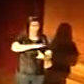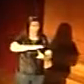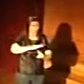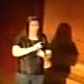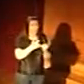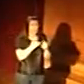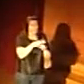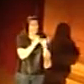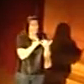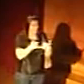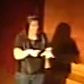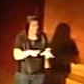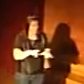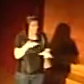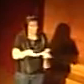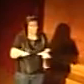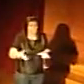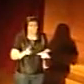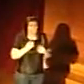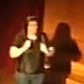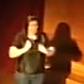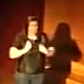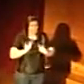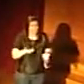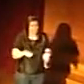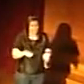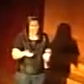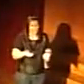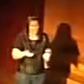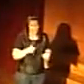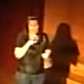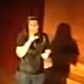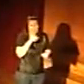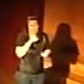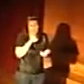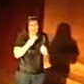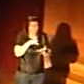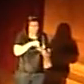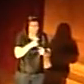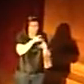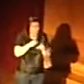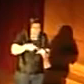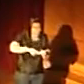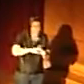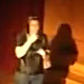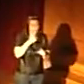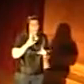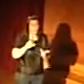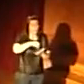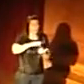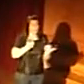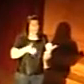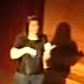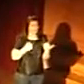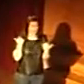importantes para la identificación y la vida de la propia de la propia ciudad no Y eso como les digo en Sevilla tiene